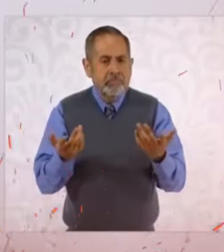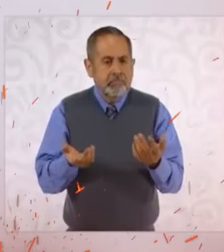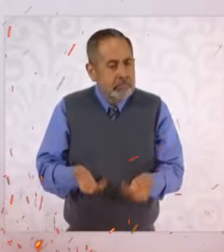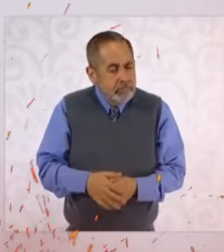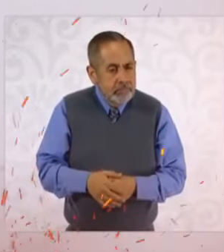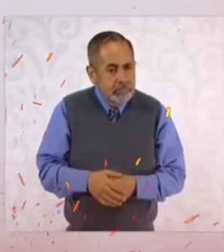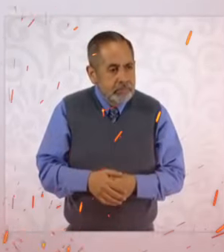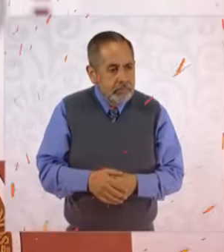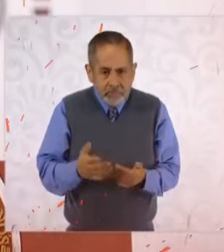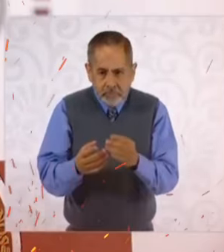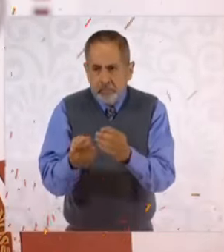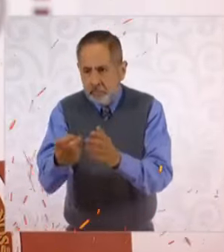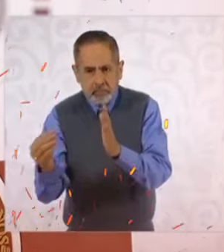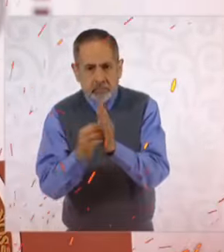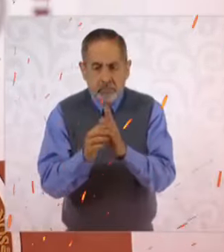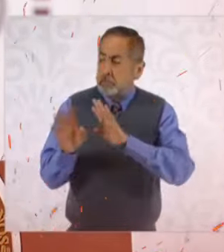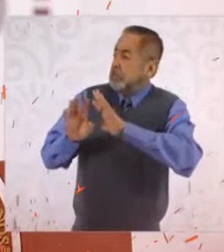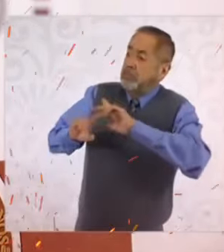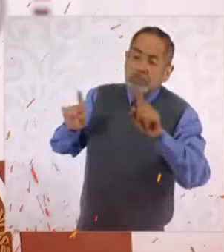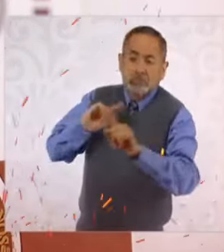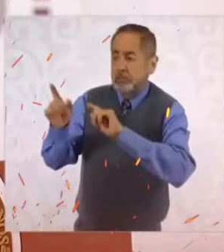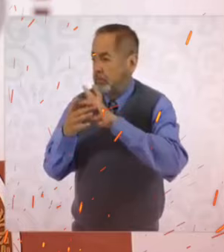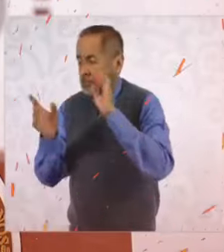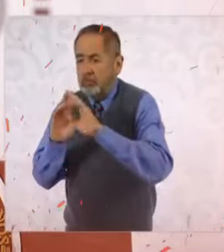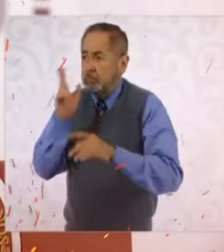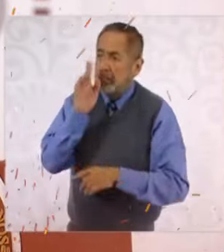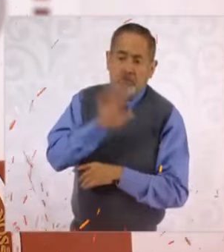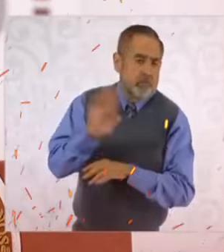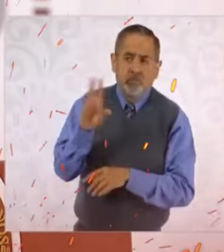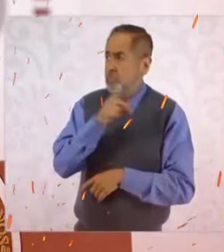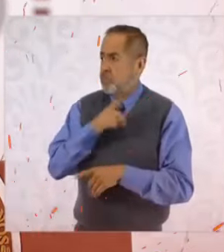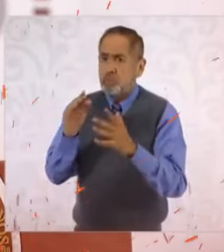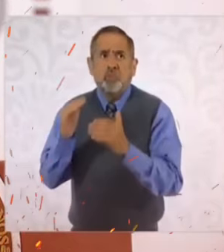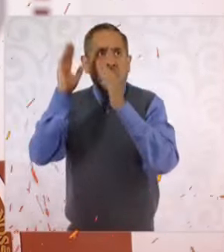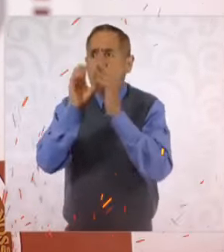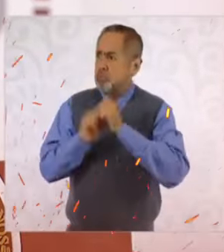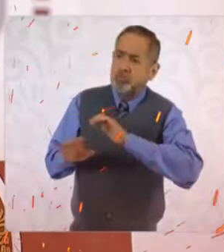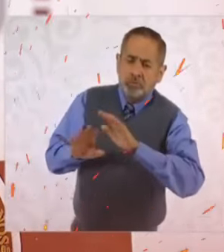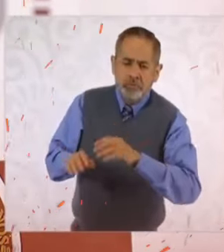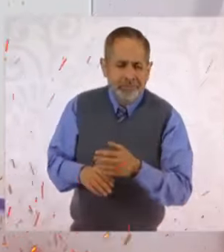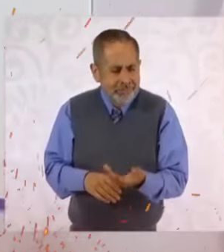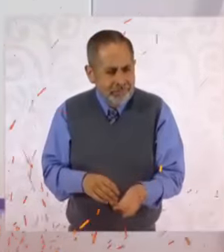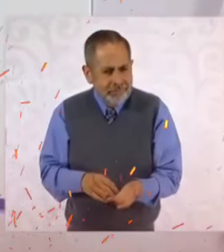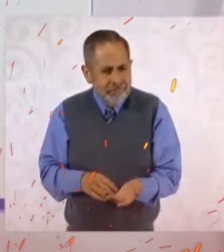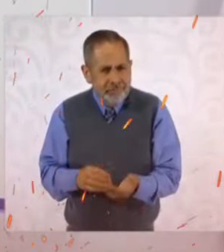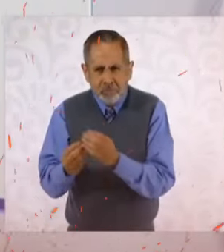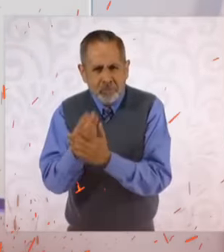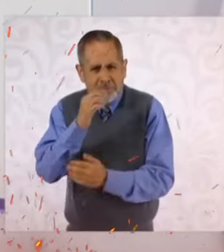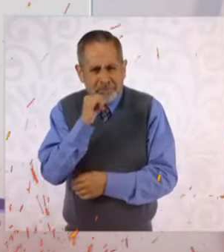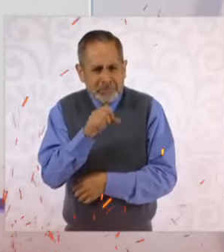parece como que es una ofensa, supremacía constitucional. ¿Cuál novedad hay en eso?